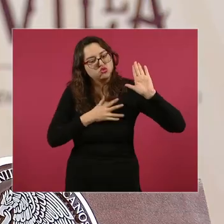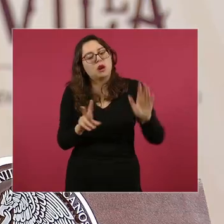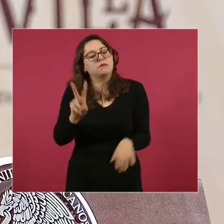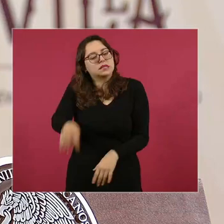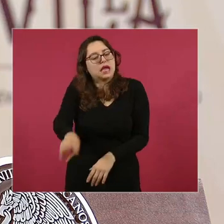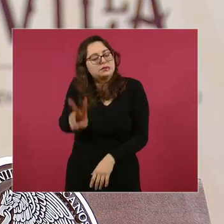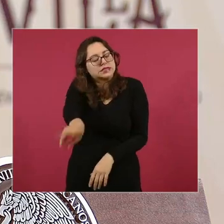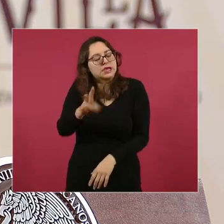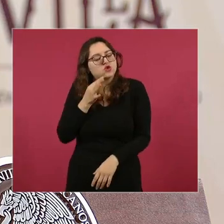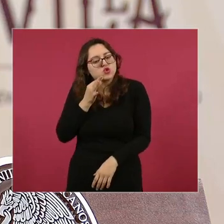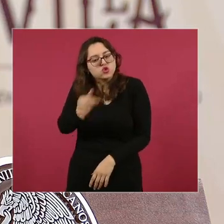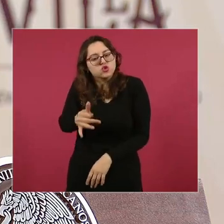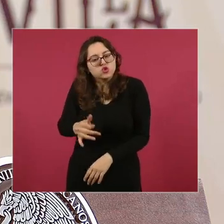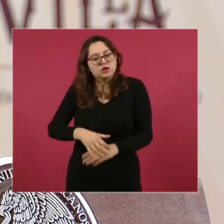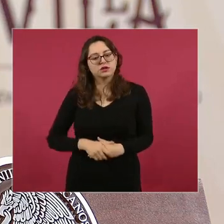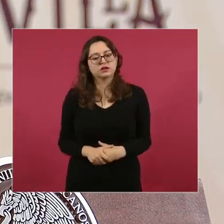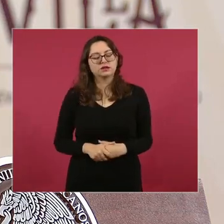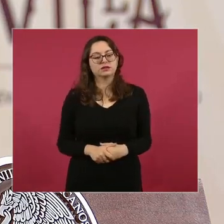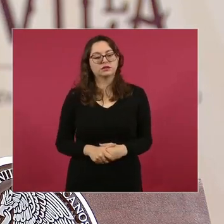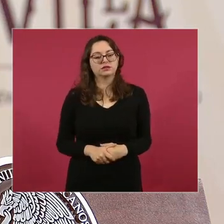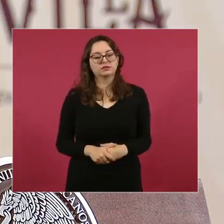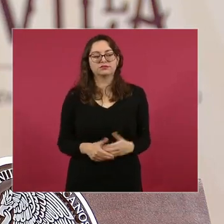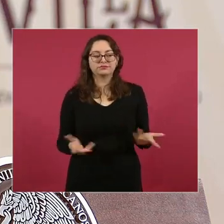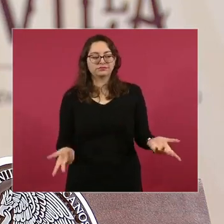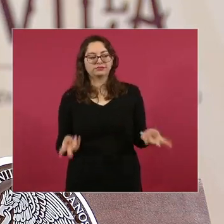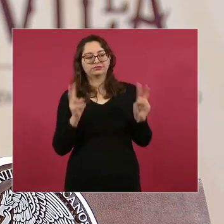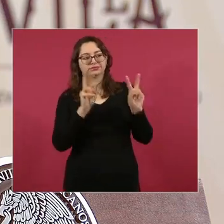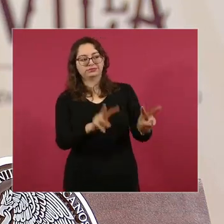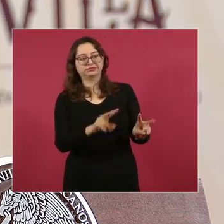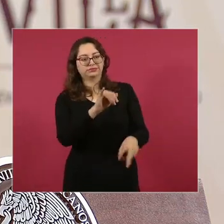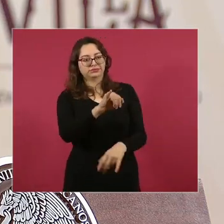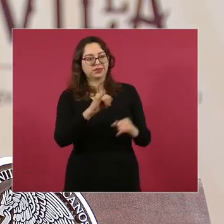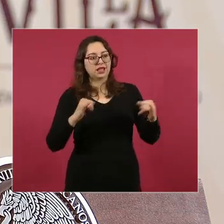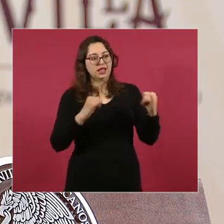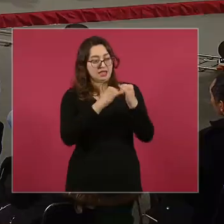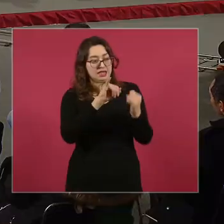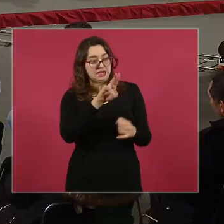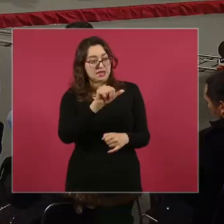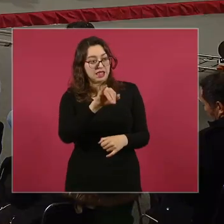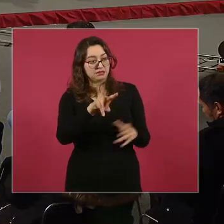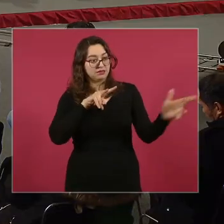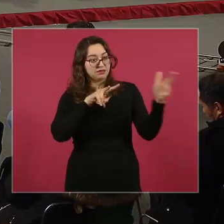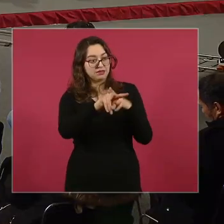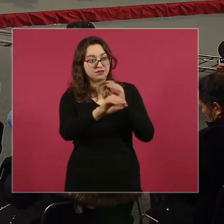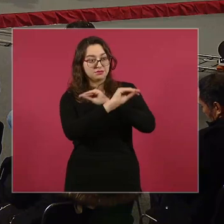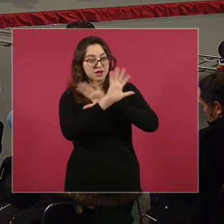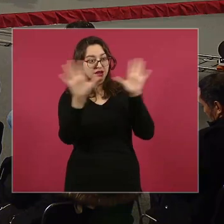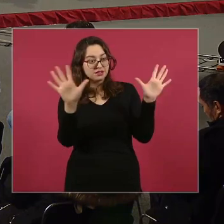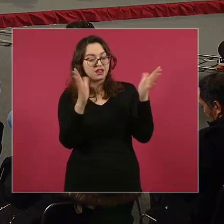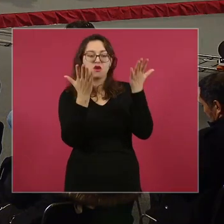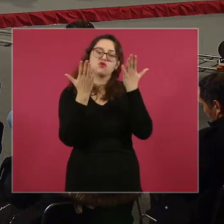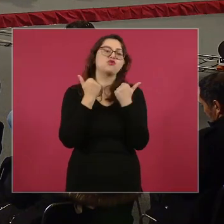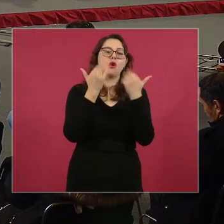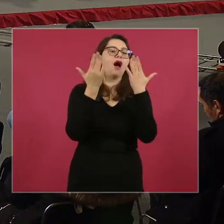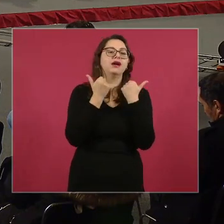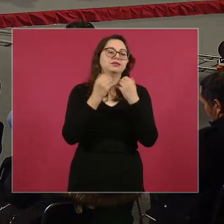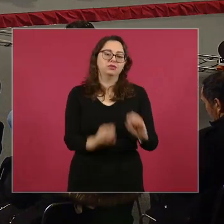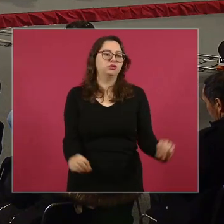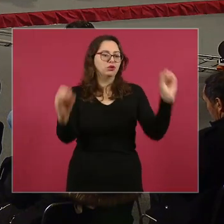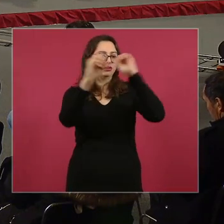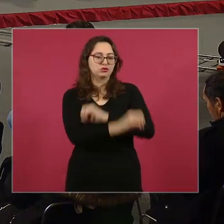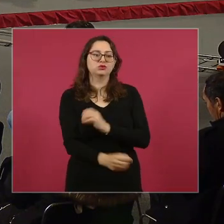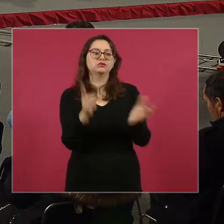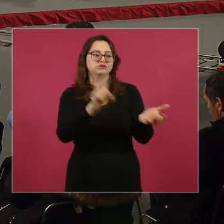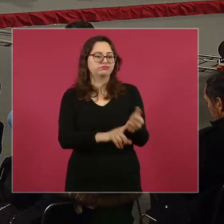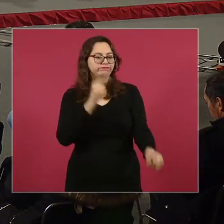Transparencia es que campea la opacidad. Y aquí terminamos la sección de hoy. Que tengan todas y todos un muy buen día.